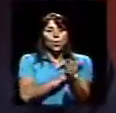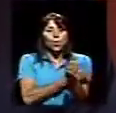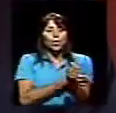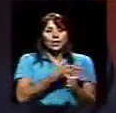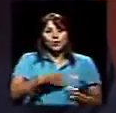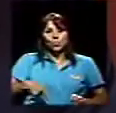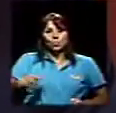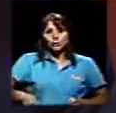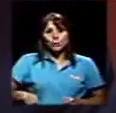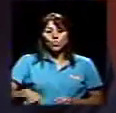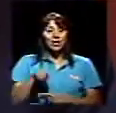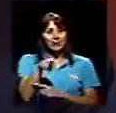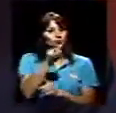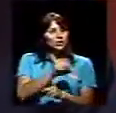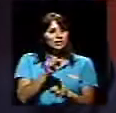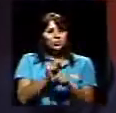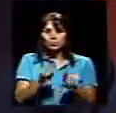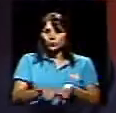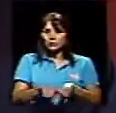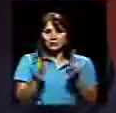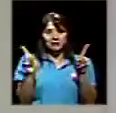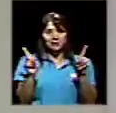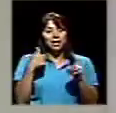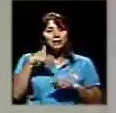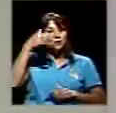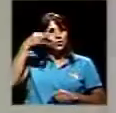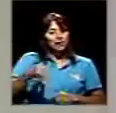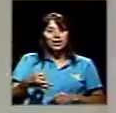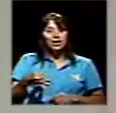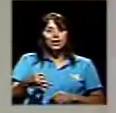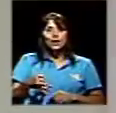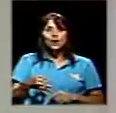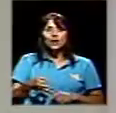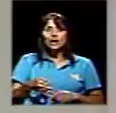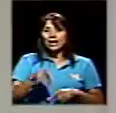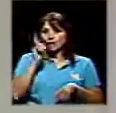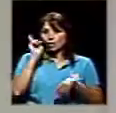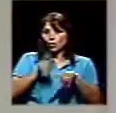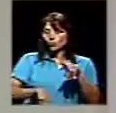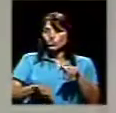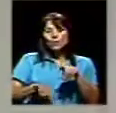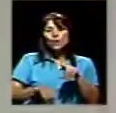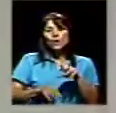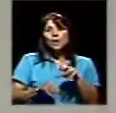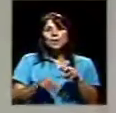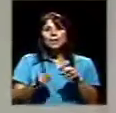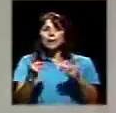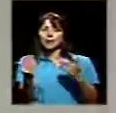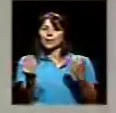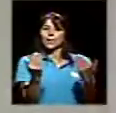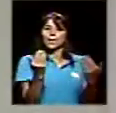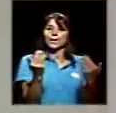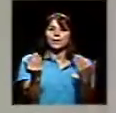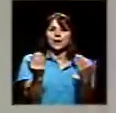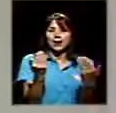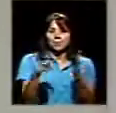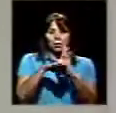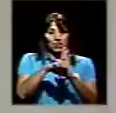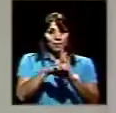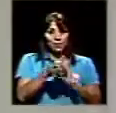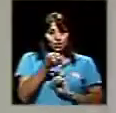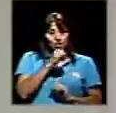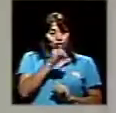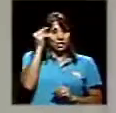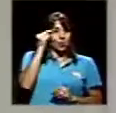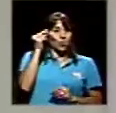que juegan otros factores. De manera que creo que no se puede tomar como un parámetro para medir si el gobierno de turno ha